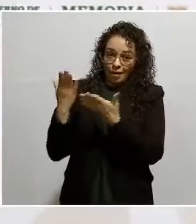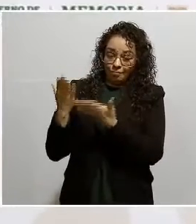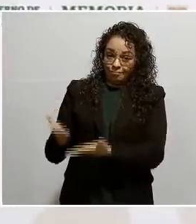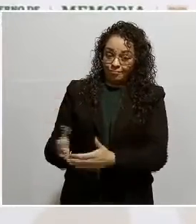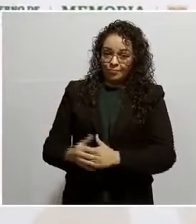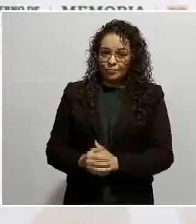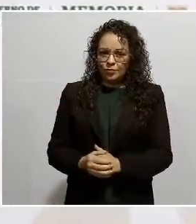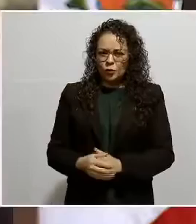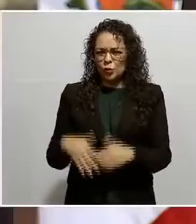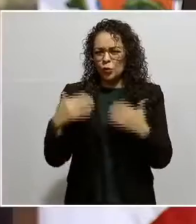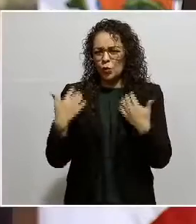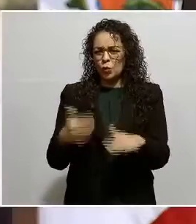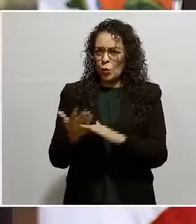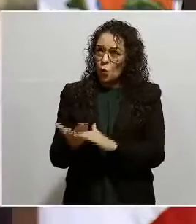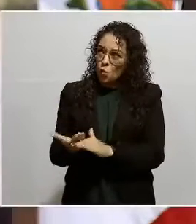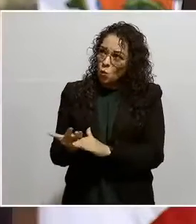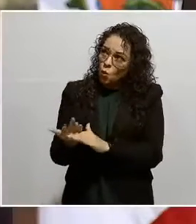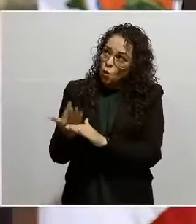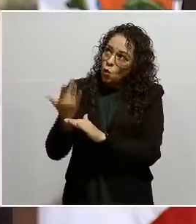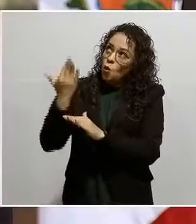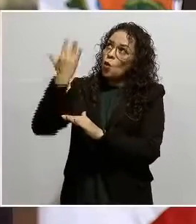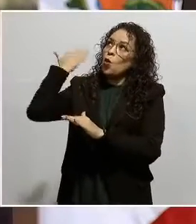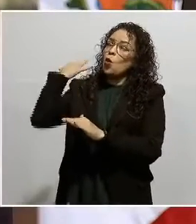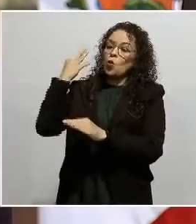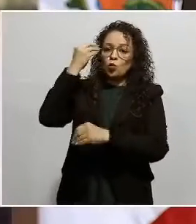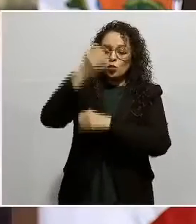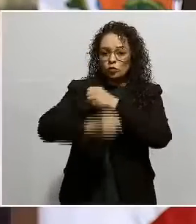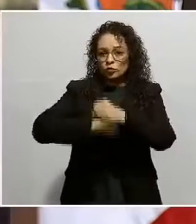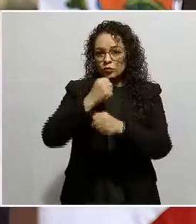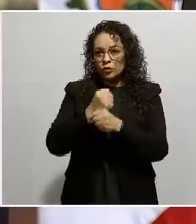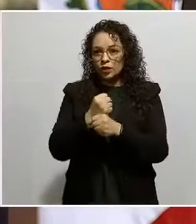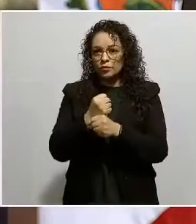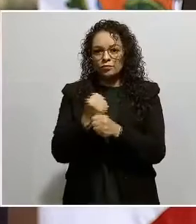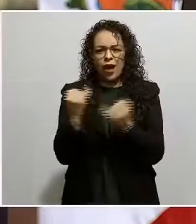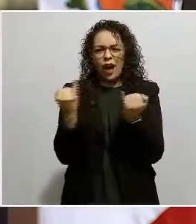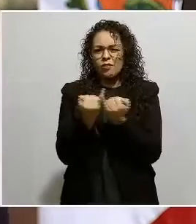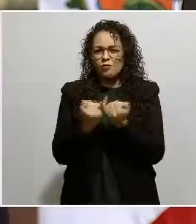Desde hace muchos años, como en los cuentos,